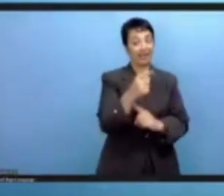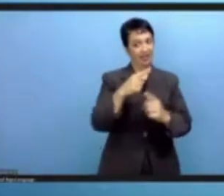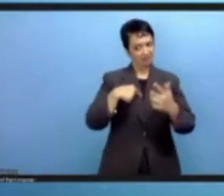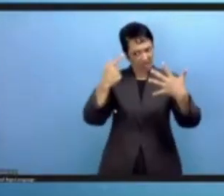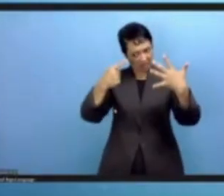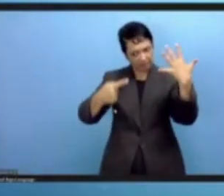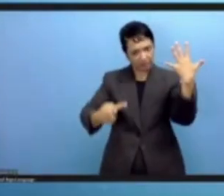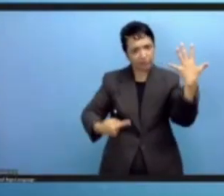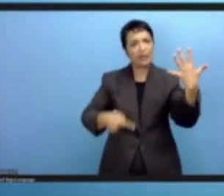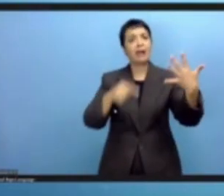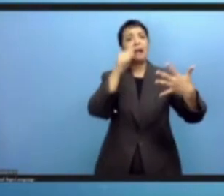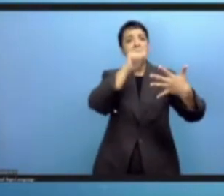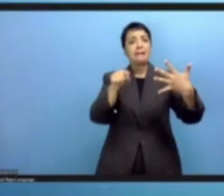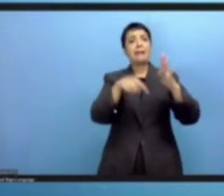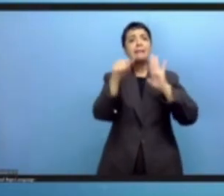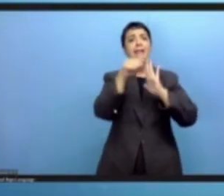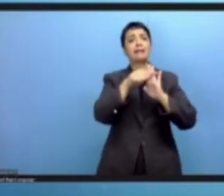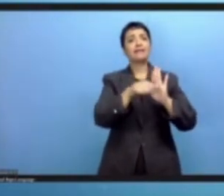etcétera